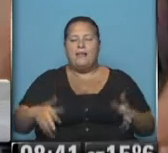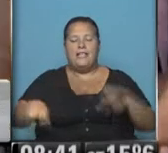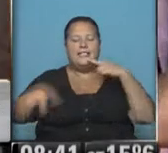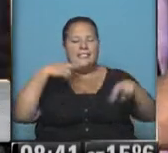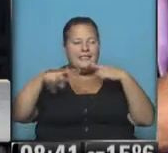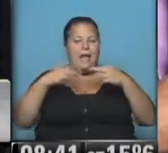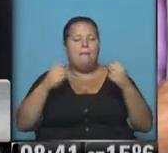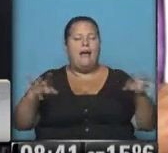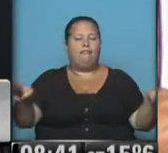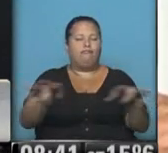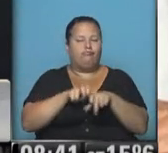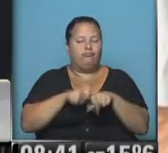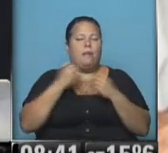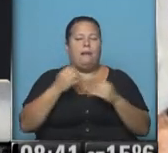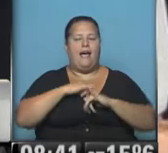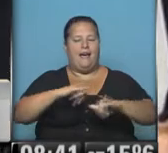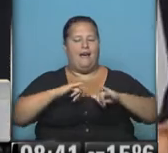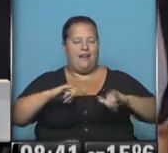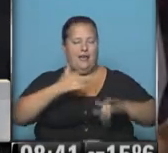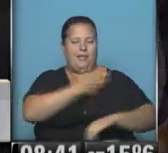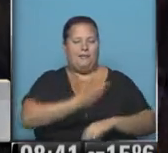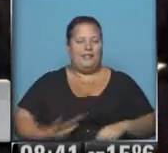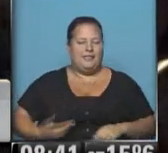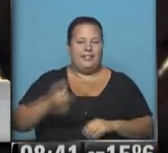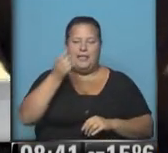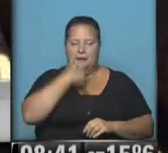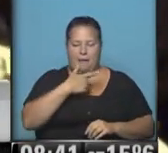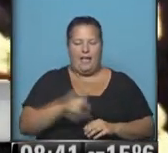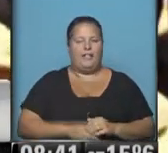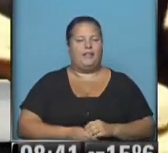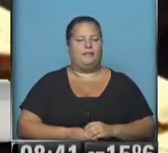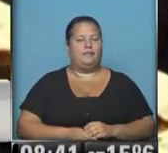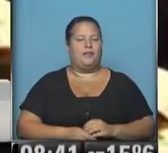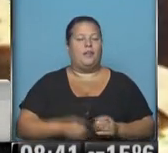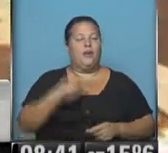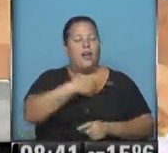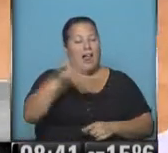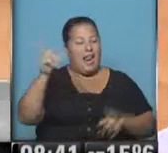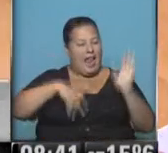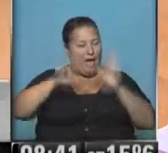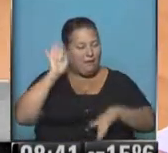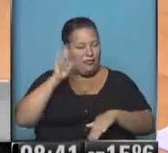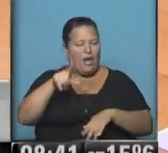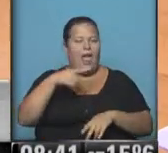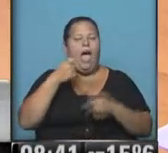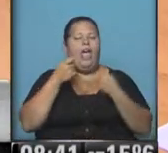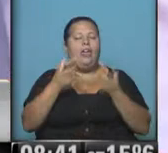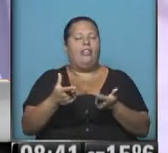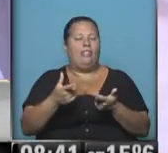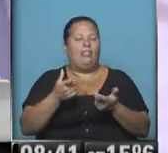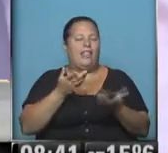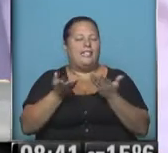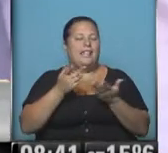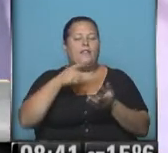para recaudar fondos para la campaña presidencial de mauricio macri ya que varios de ellos serían proveedores de